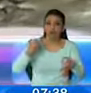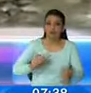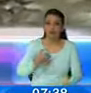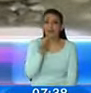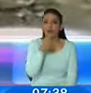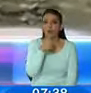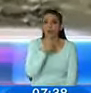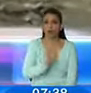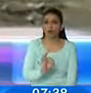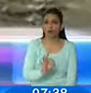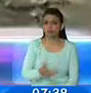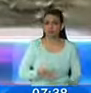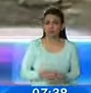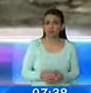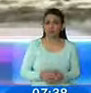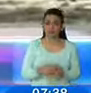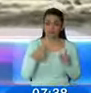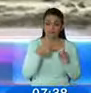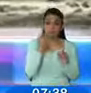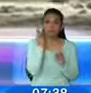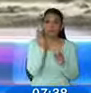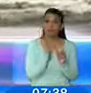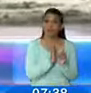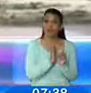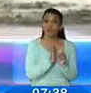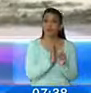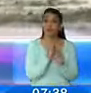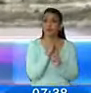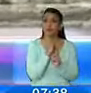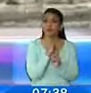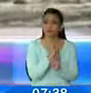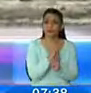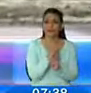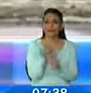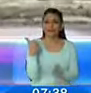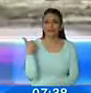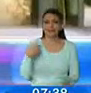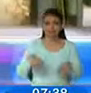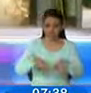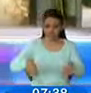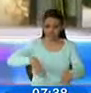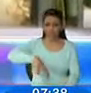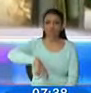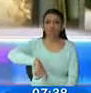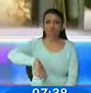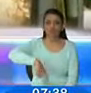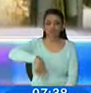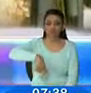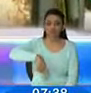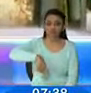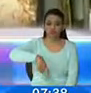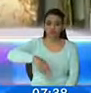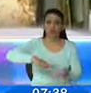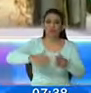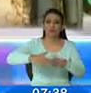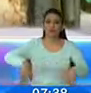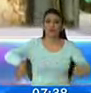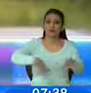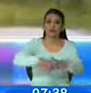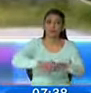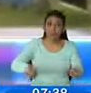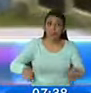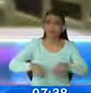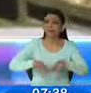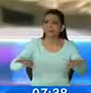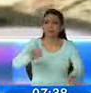agua potable. Blanca Guano Luisa comenta que tienen un medidor comunitario que abastece a más de 220